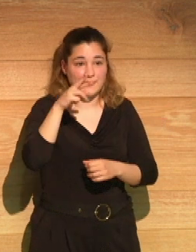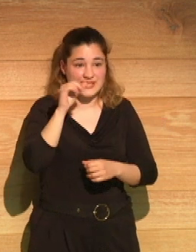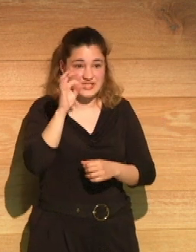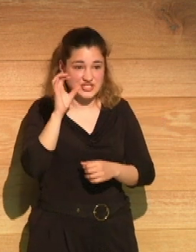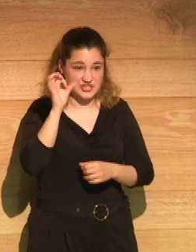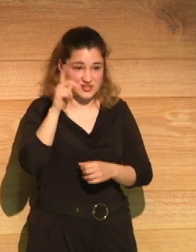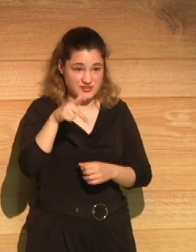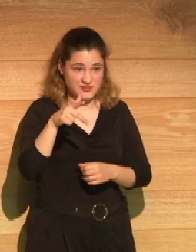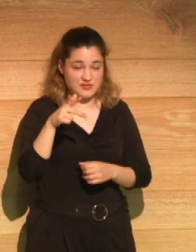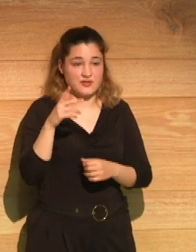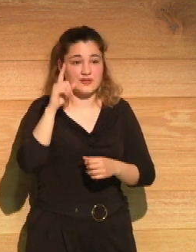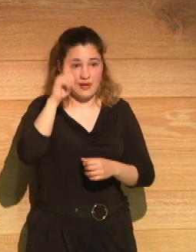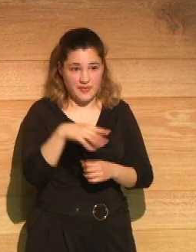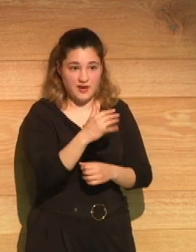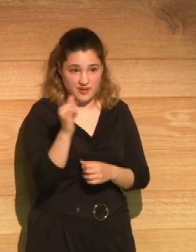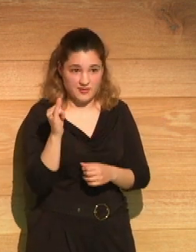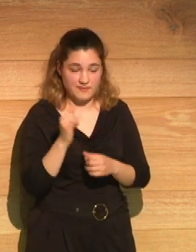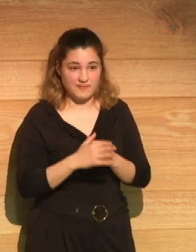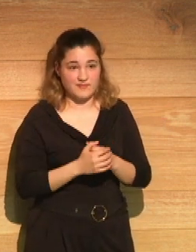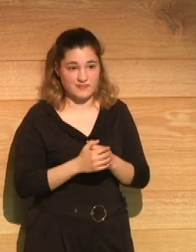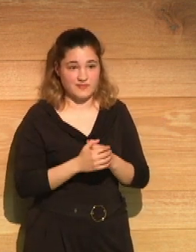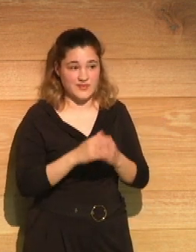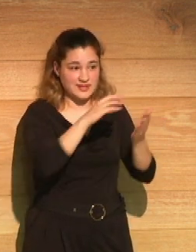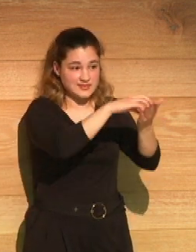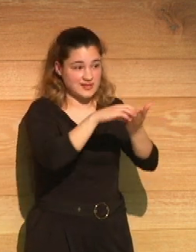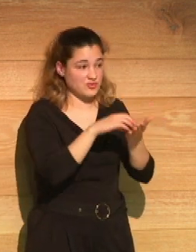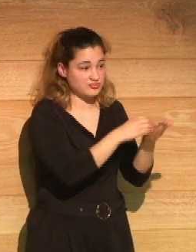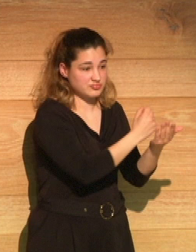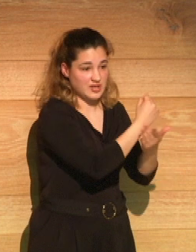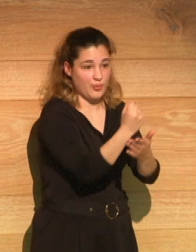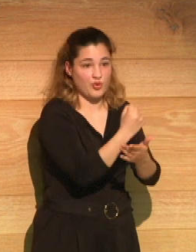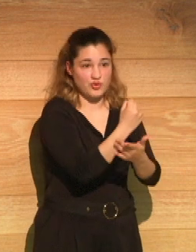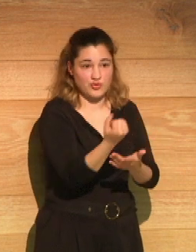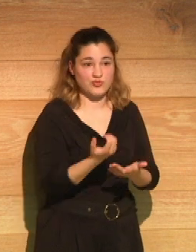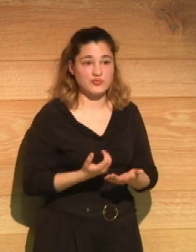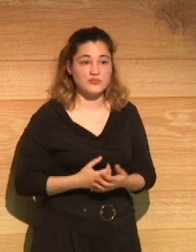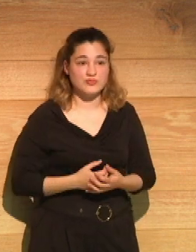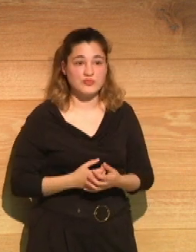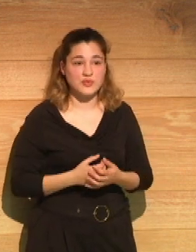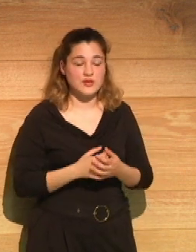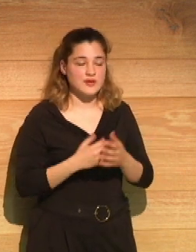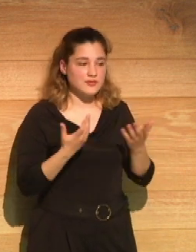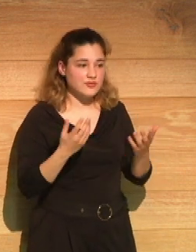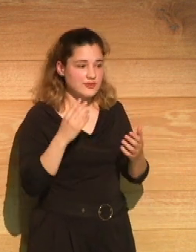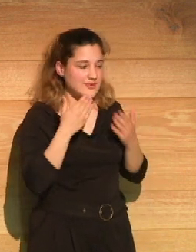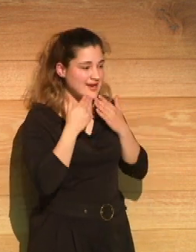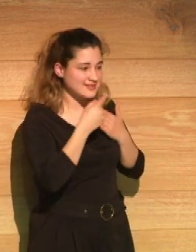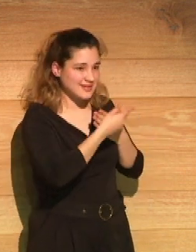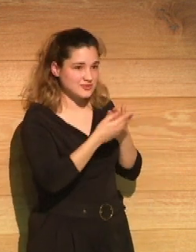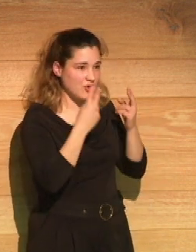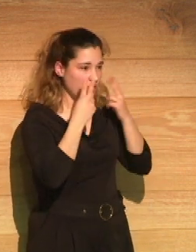todos estos centros de apoyo que ya les permite tener una visión global de